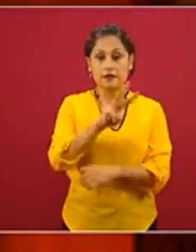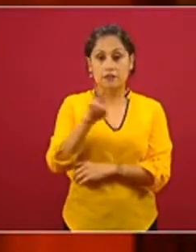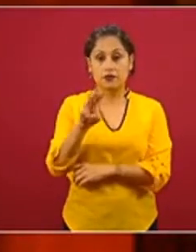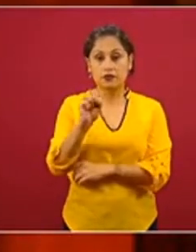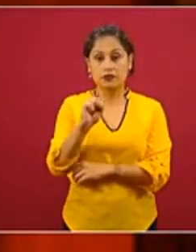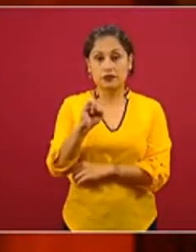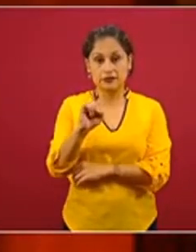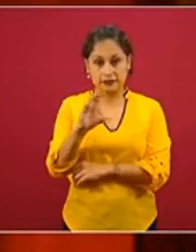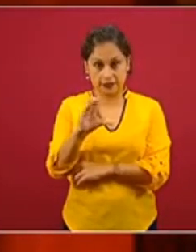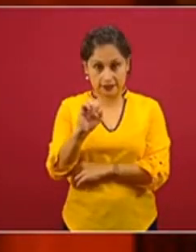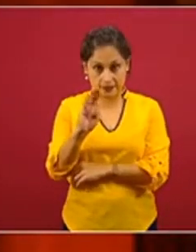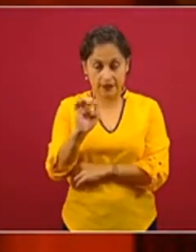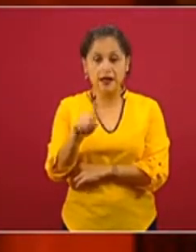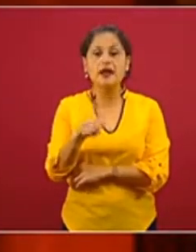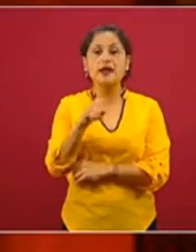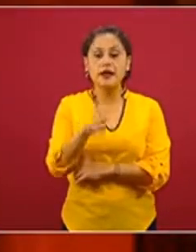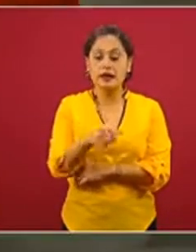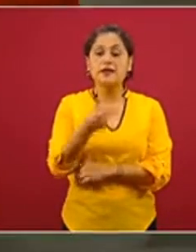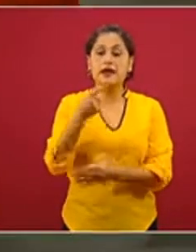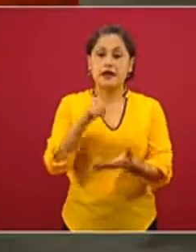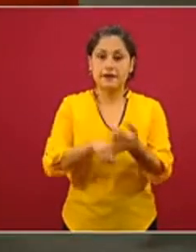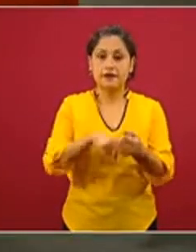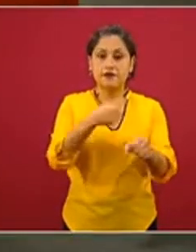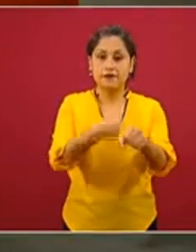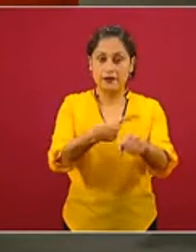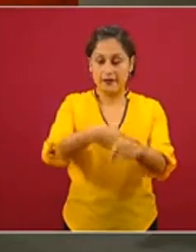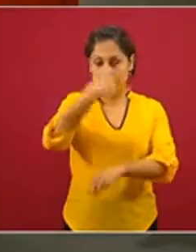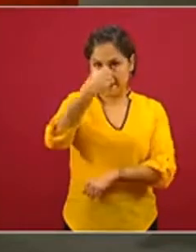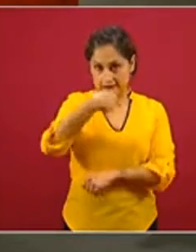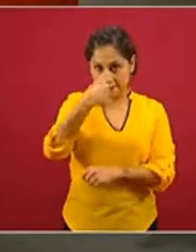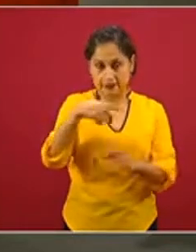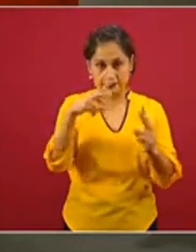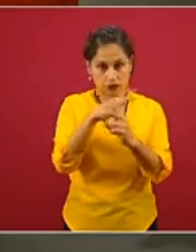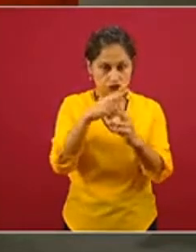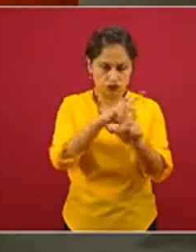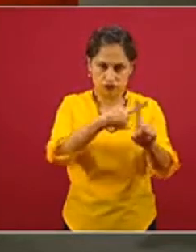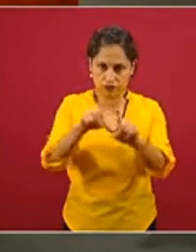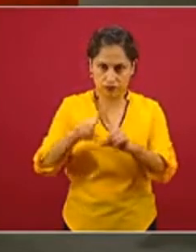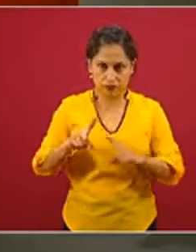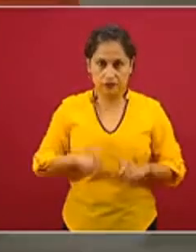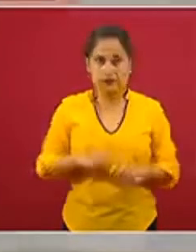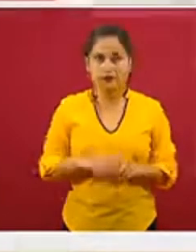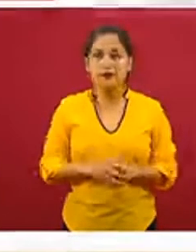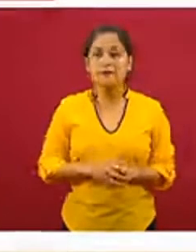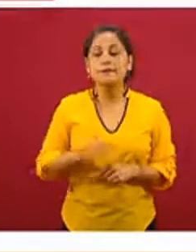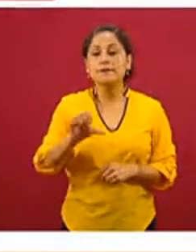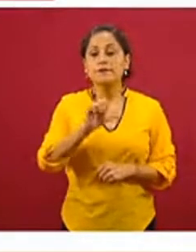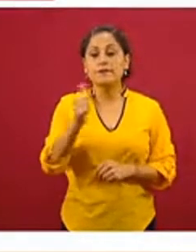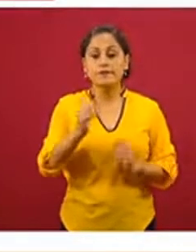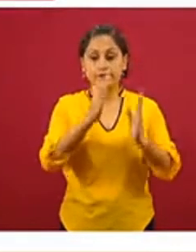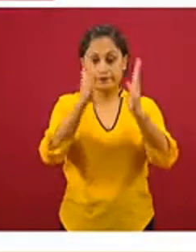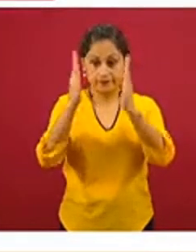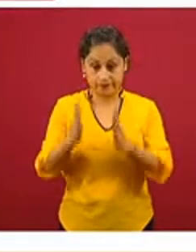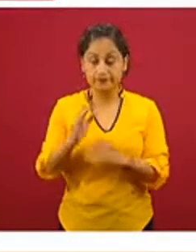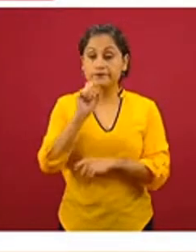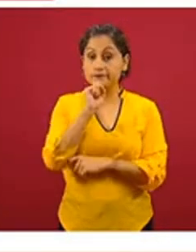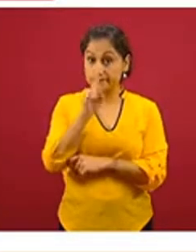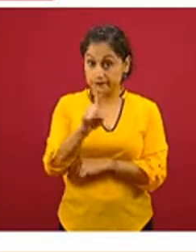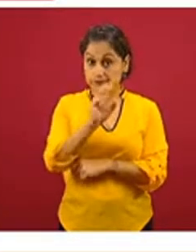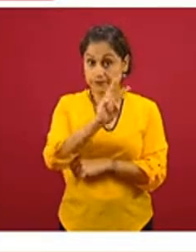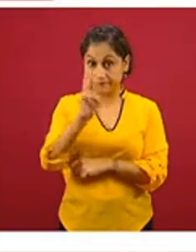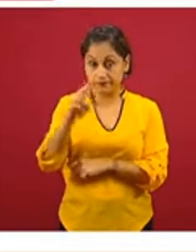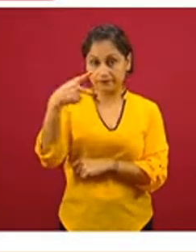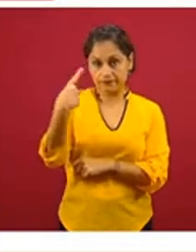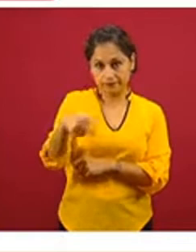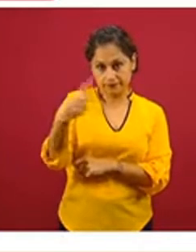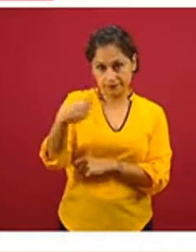Vigilancia de la Enfermedad Respiratoria, y que esta otra red pues también tiene una plataforma propia que se